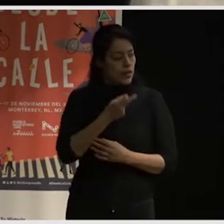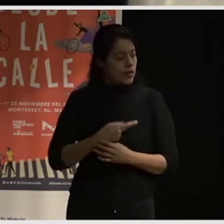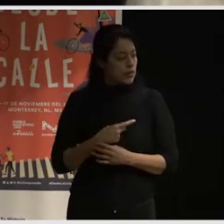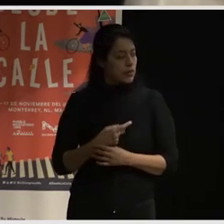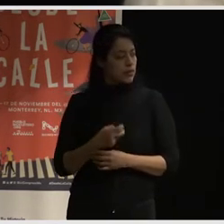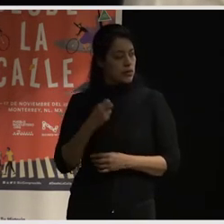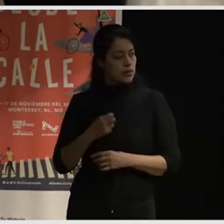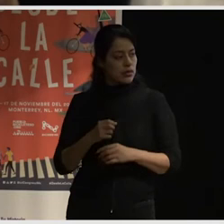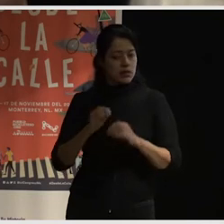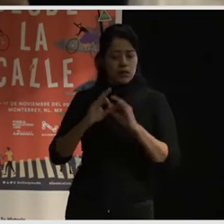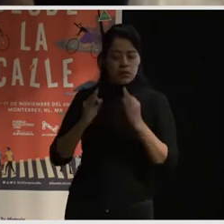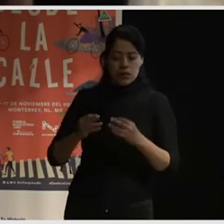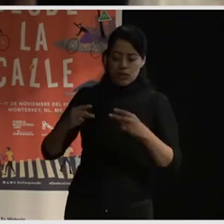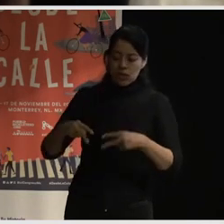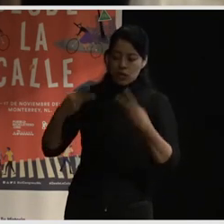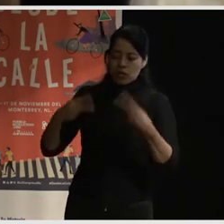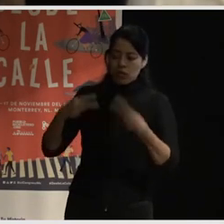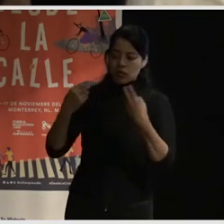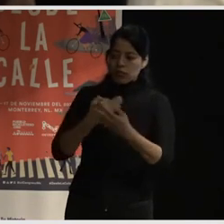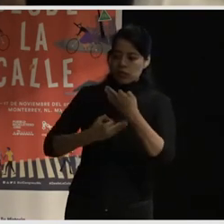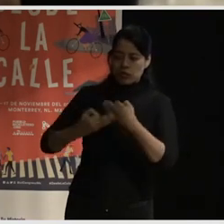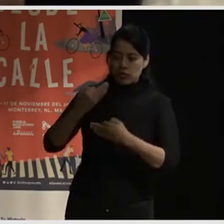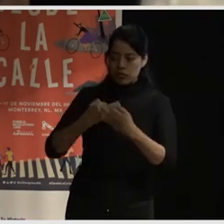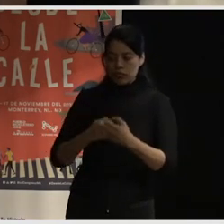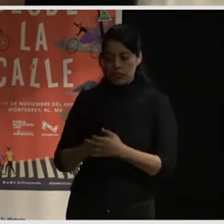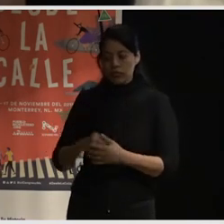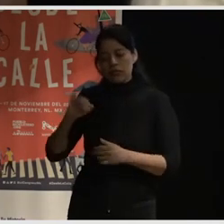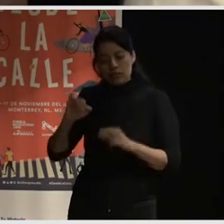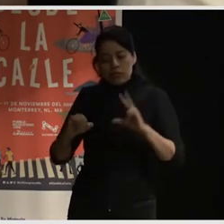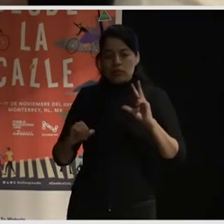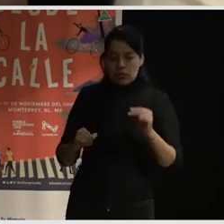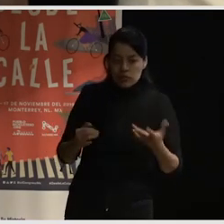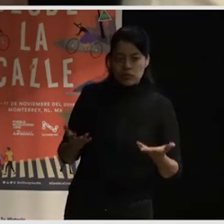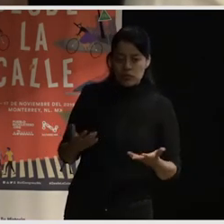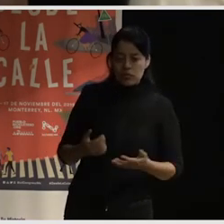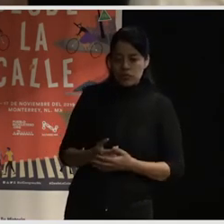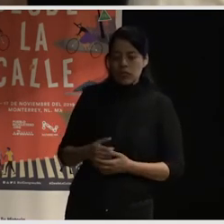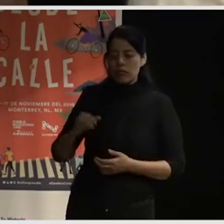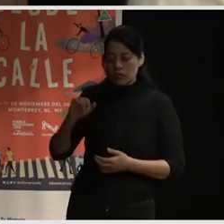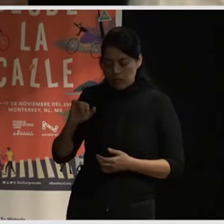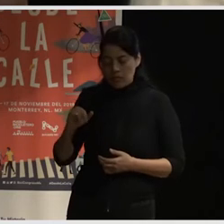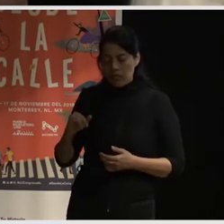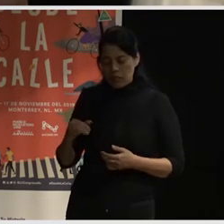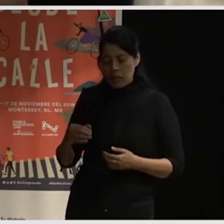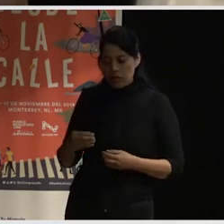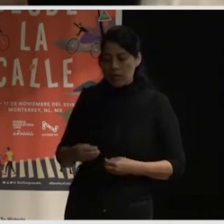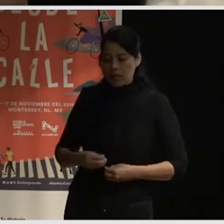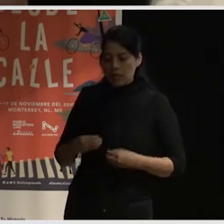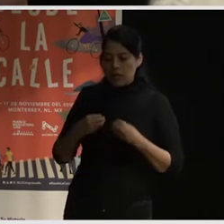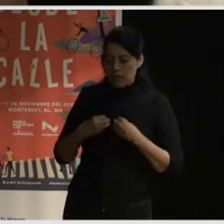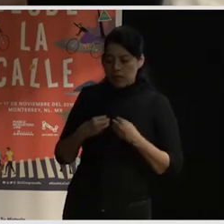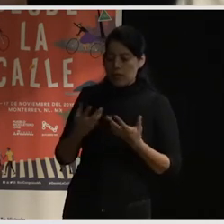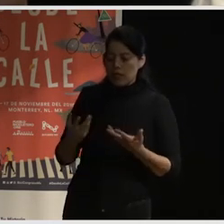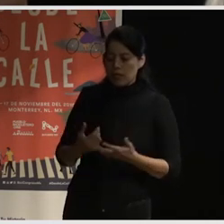sistema mercantilista todo sí y no vivimos bajo el encanto de la